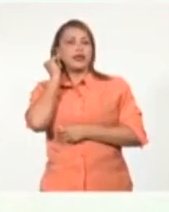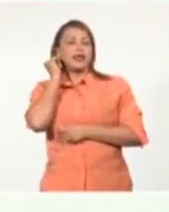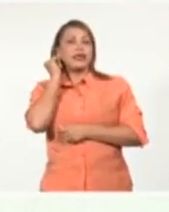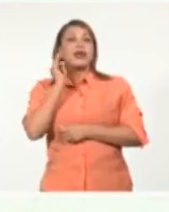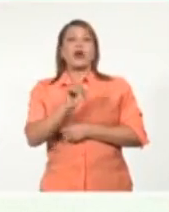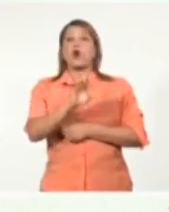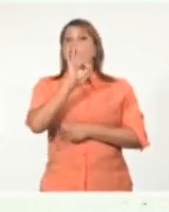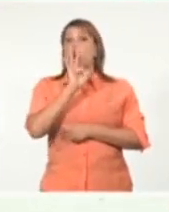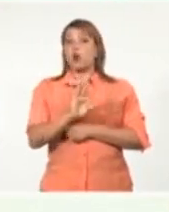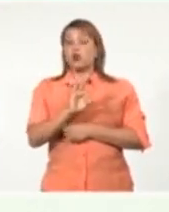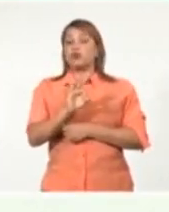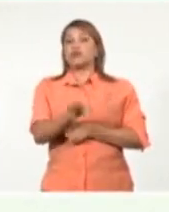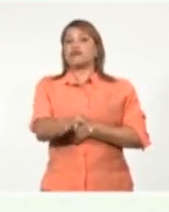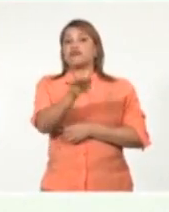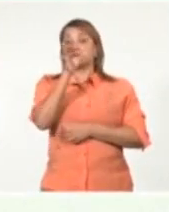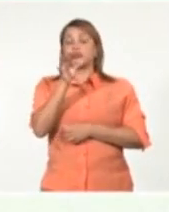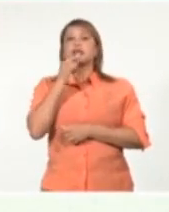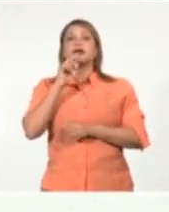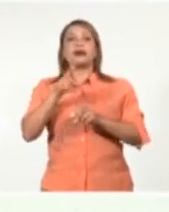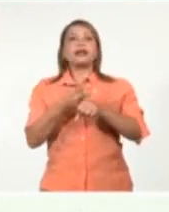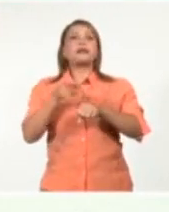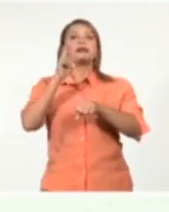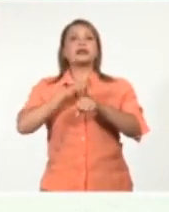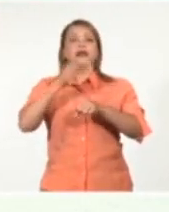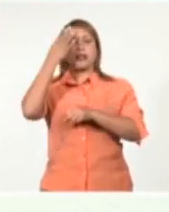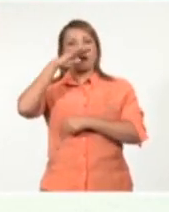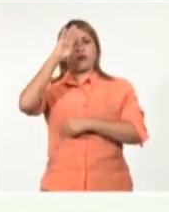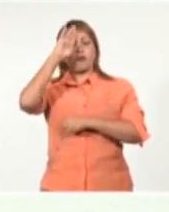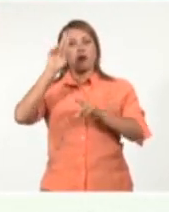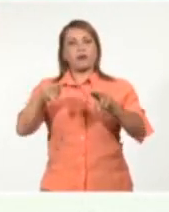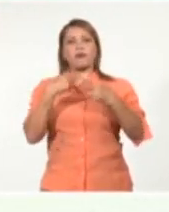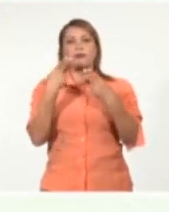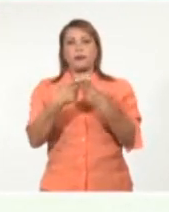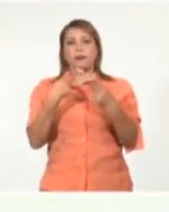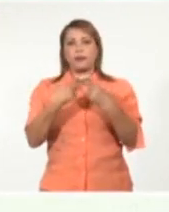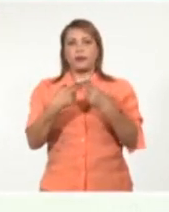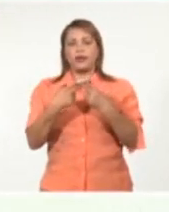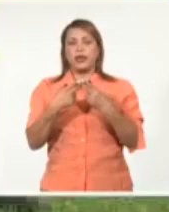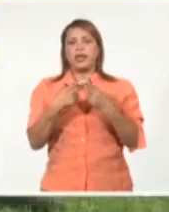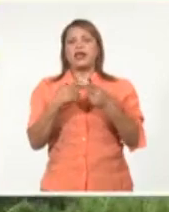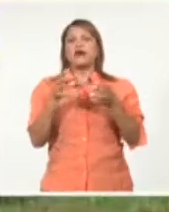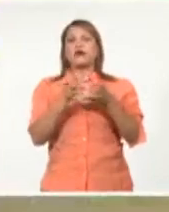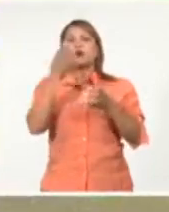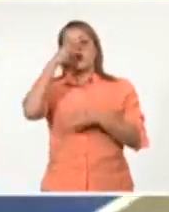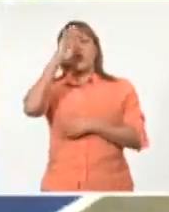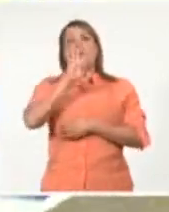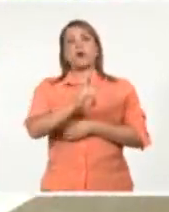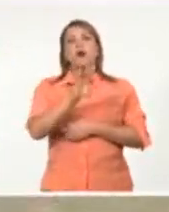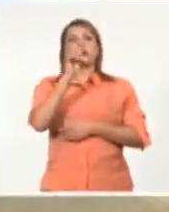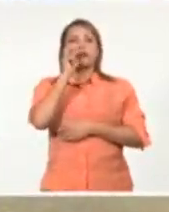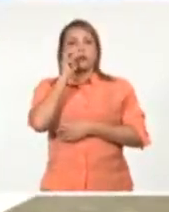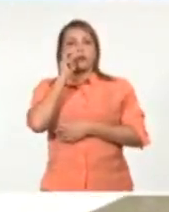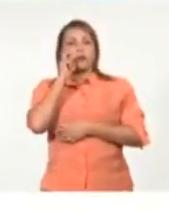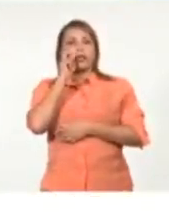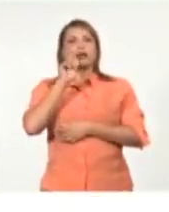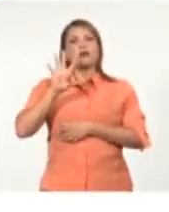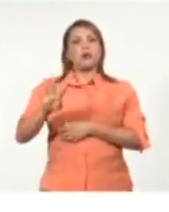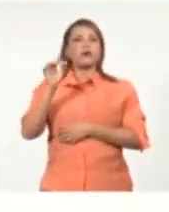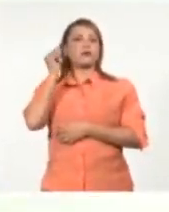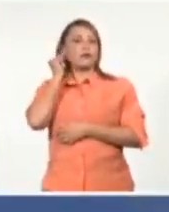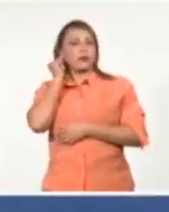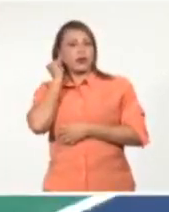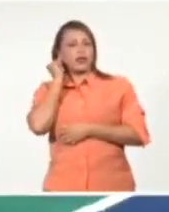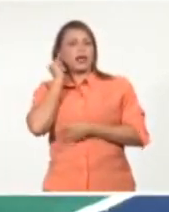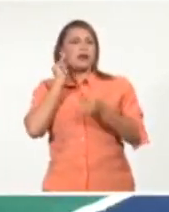los 8 que representarán a Cuba en la cita del orbe el equipo cubano estará compuesto por cuatro hombres y cuatro mujeres y bueno